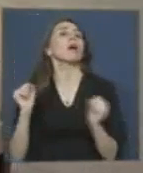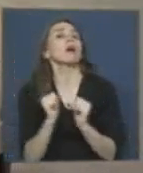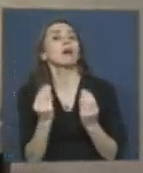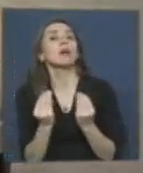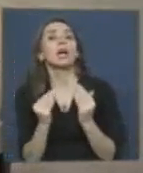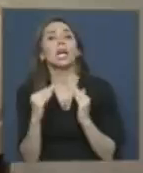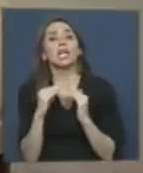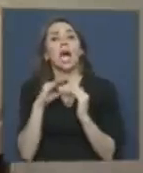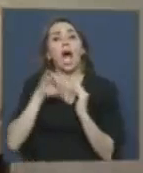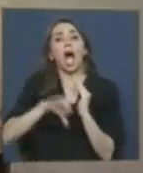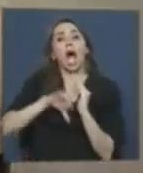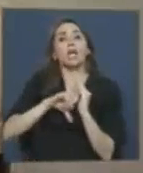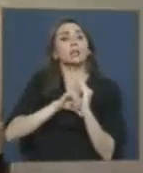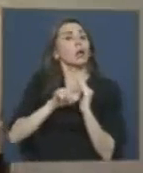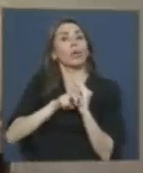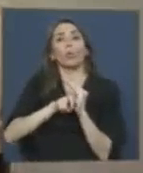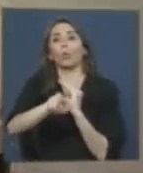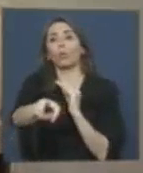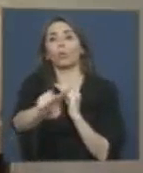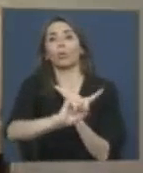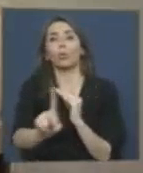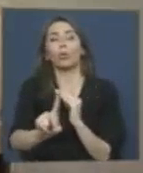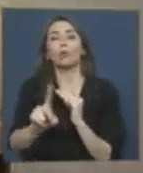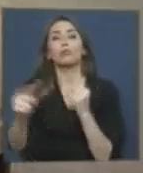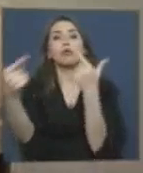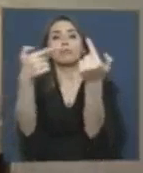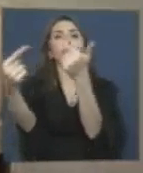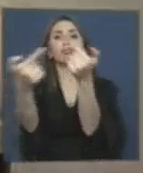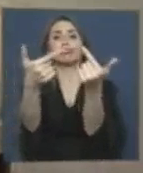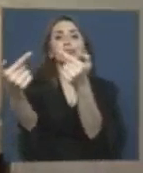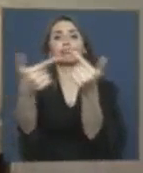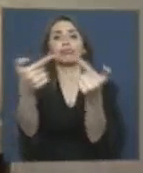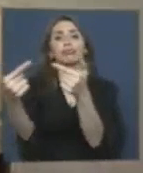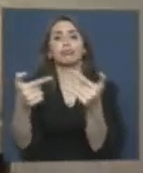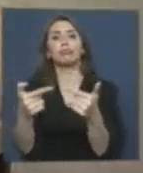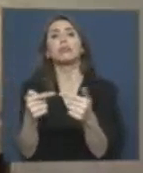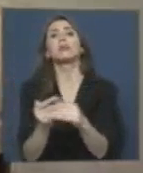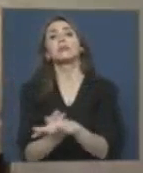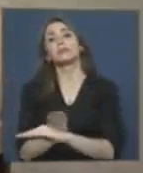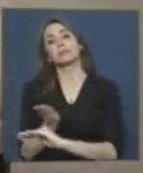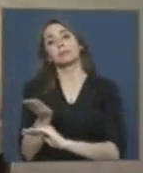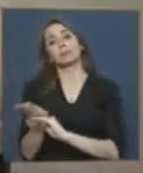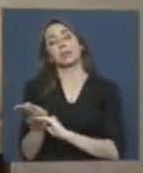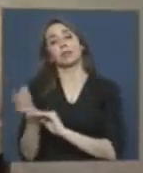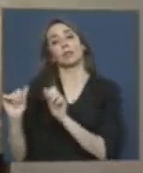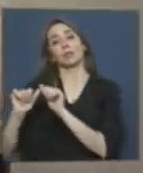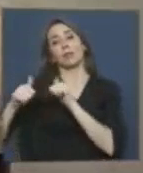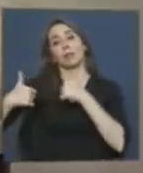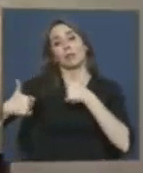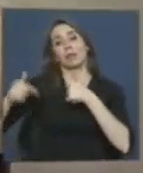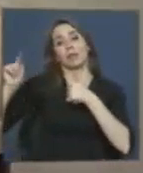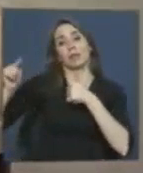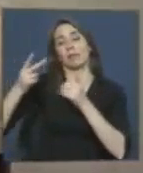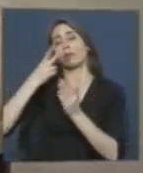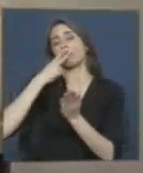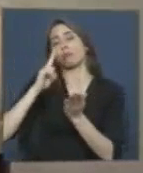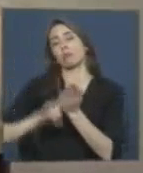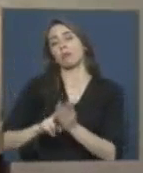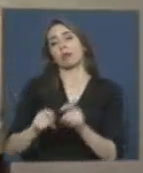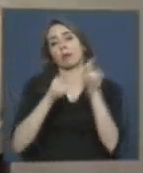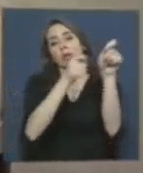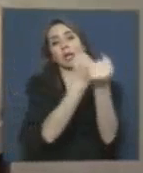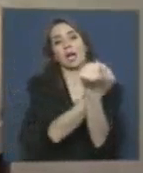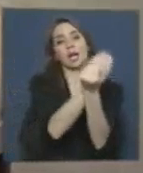que estar encerrado en sus casas y no poder salir dado los tiroteos por lo que les solicitó a la mesa oficial a